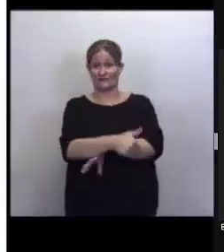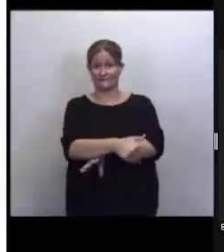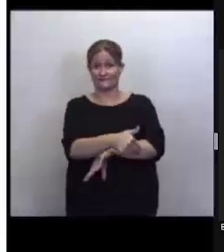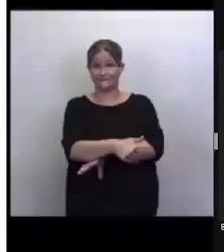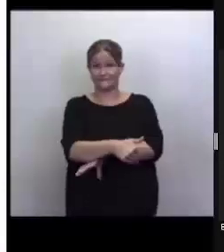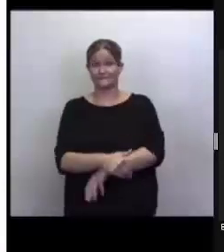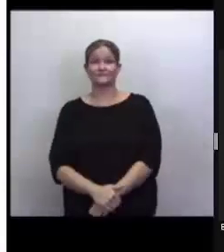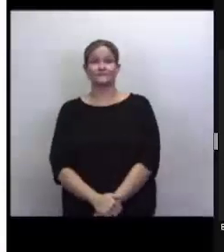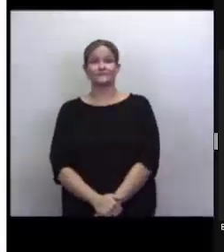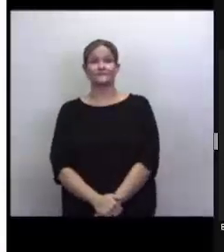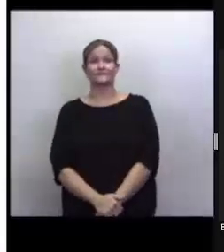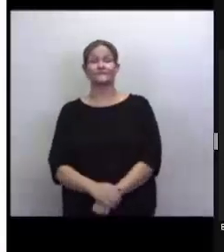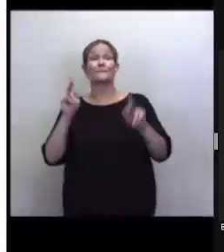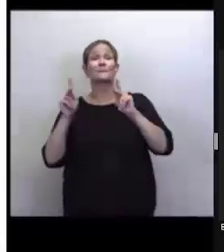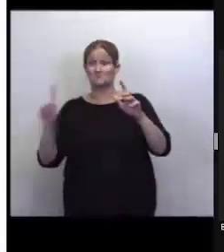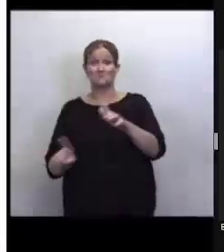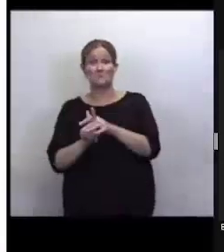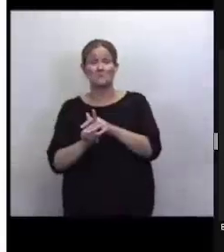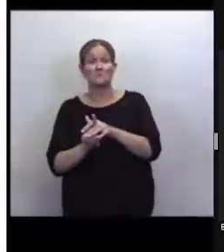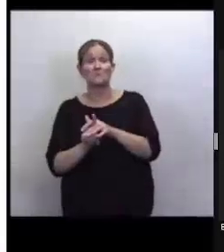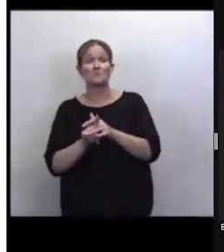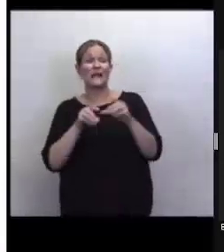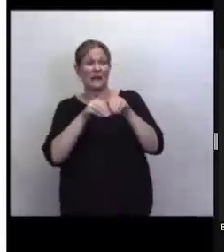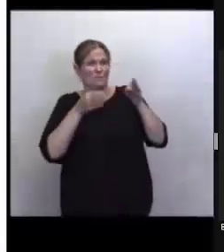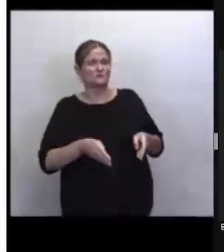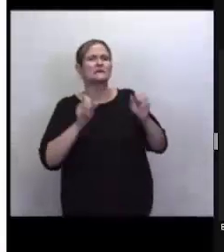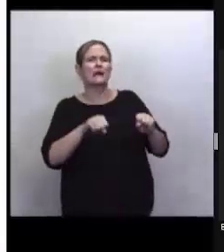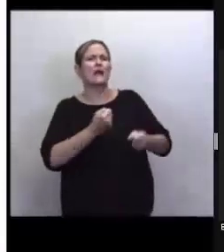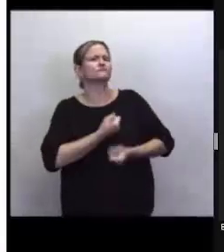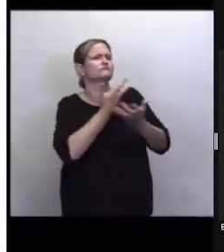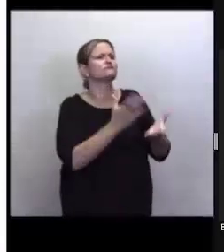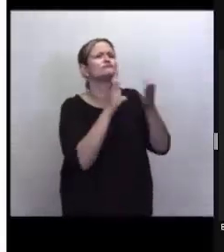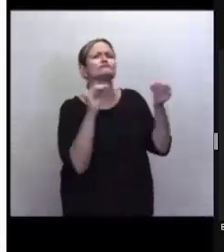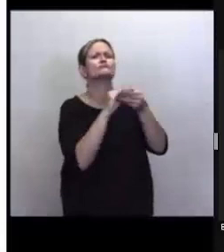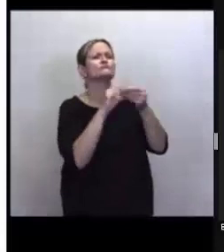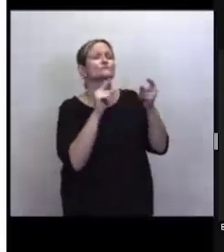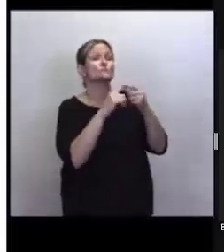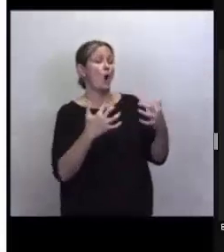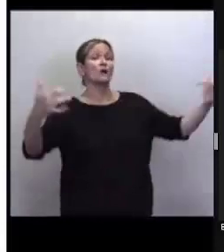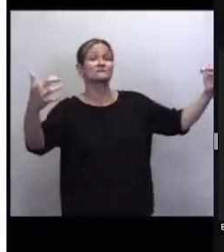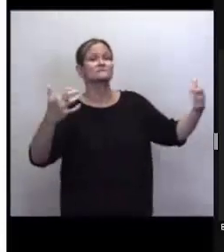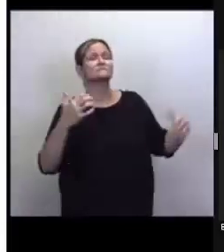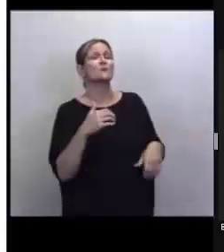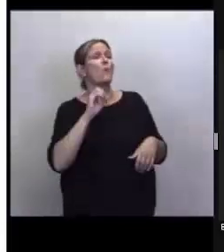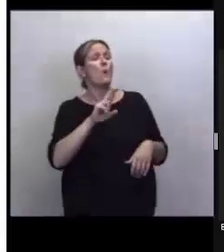hacer comentarios orales a la audiencia o dictarlos en privado o un taquígrafo.